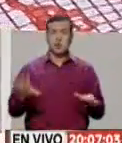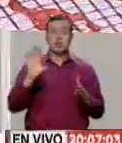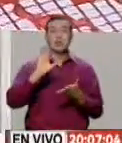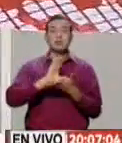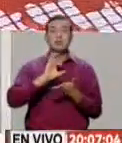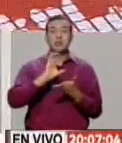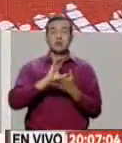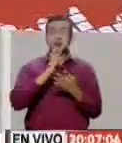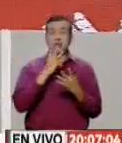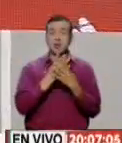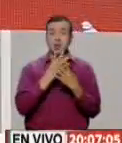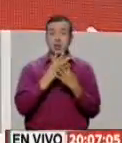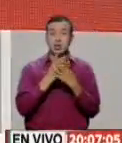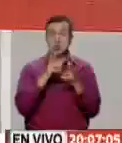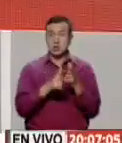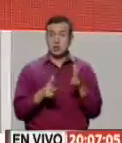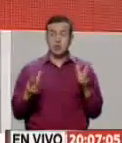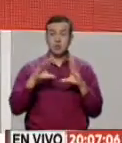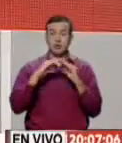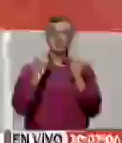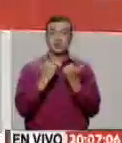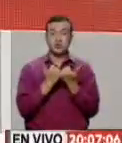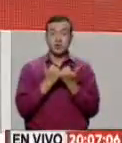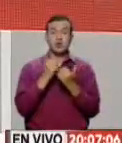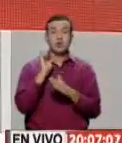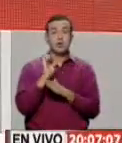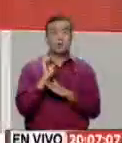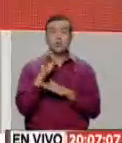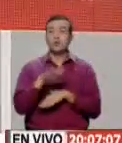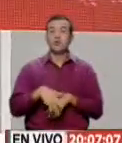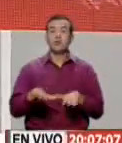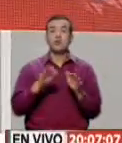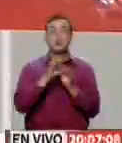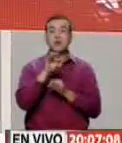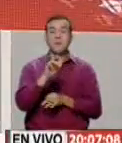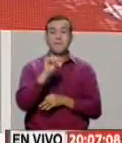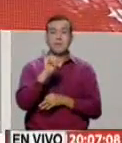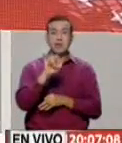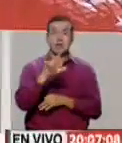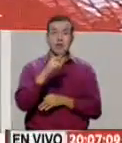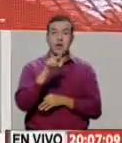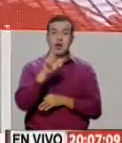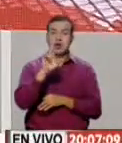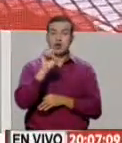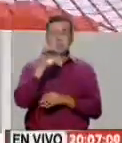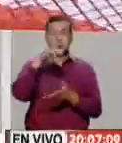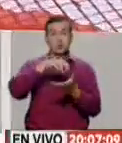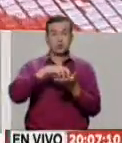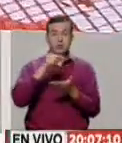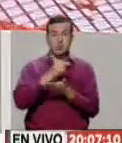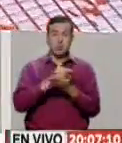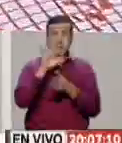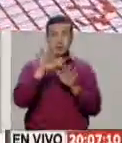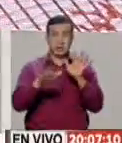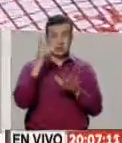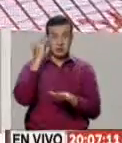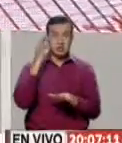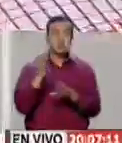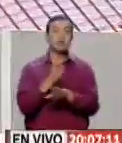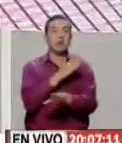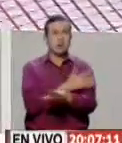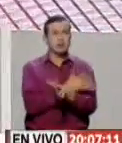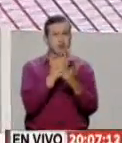de retención vehicular de la Comisión de Tránsito de Ecuador, ubicado en el Cantón Milagro, en la provincia del Guayas. Hace 15 días también